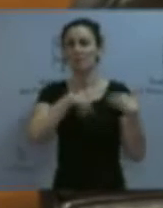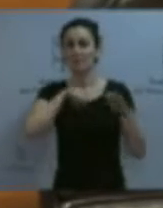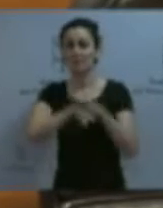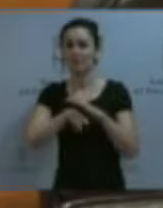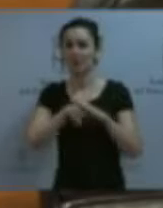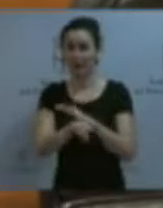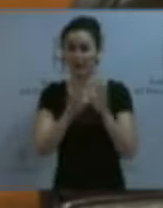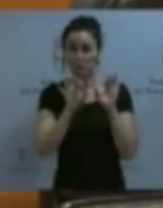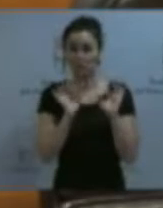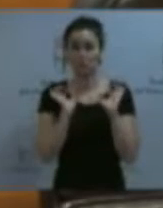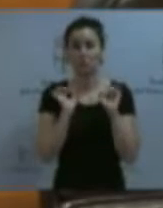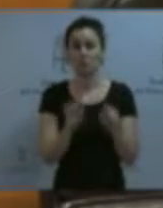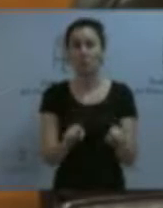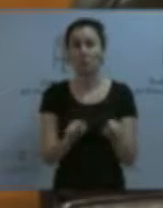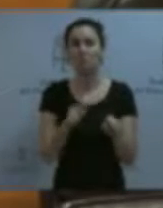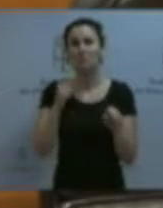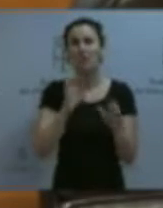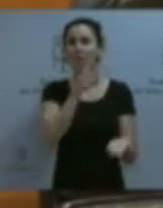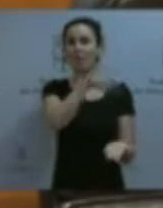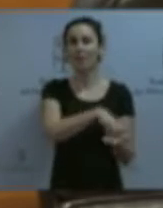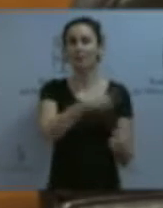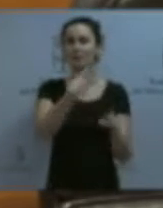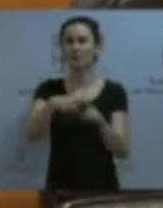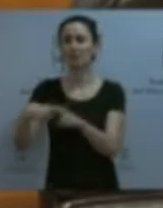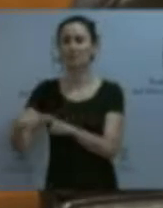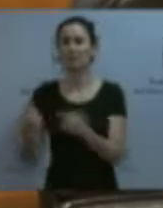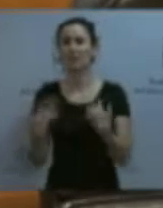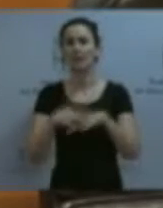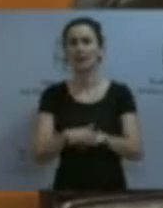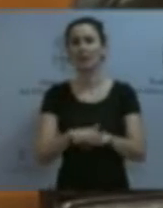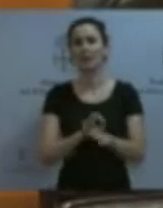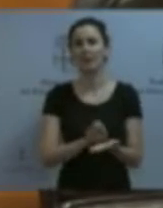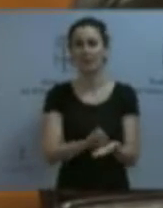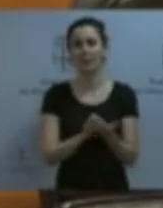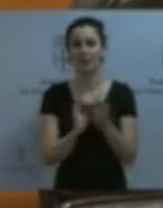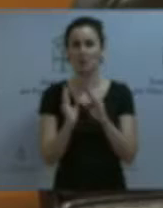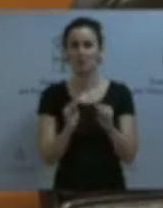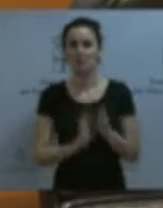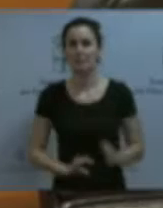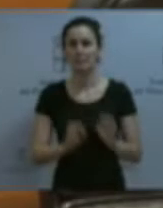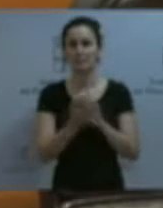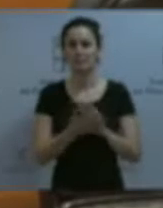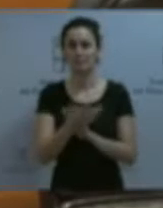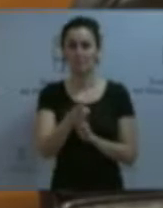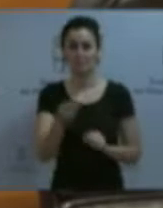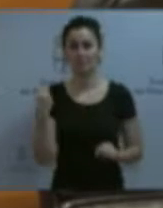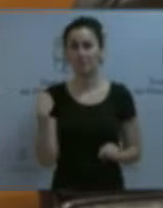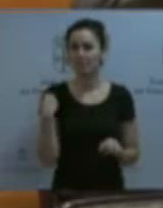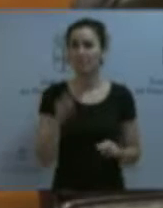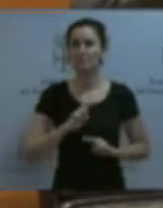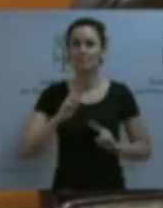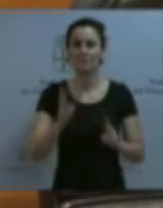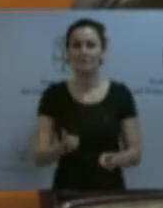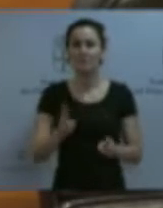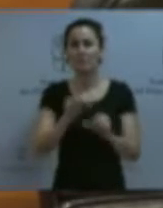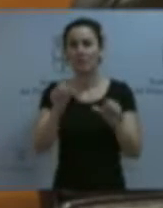las derivaciones entre los diferentes centros y servicios de la red. En relación específica a su pregunta, y para responder de una